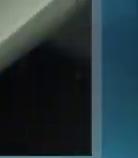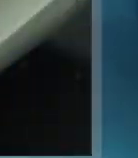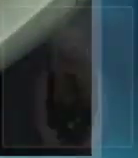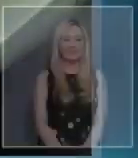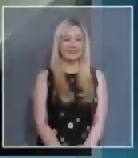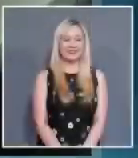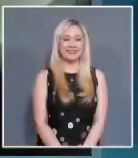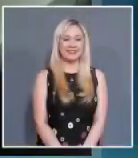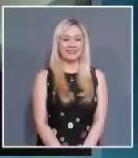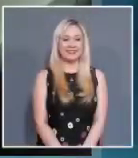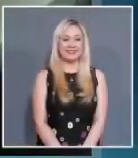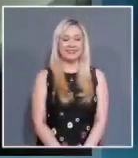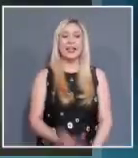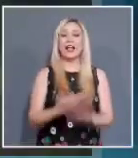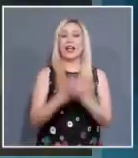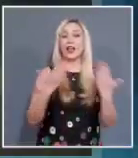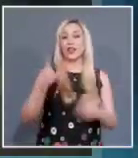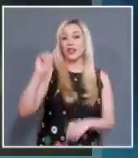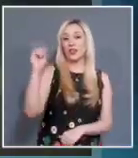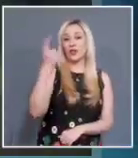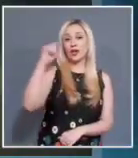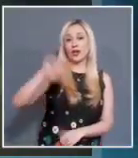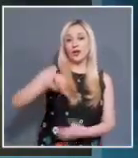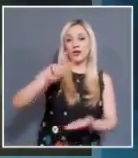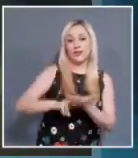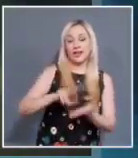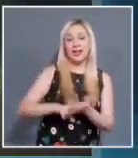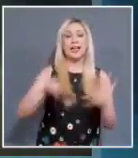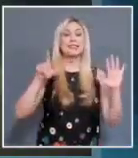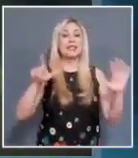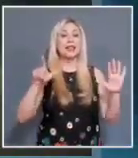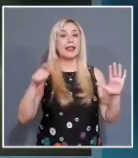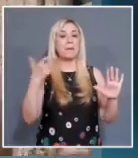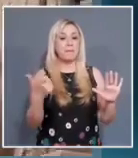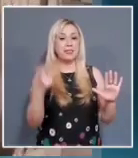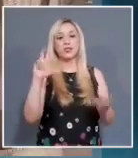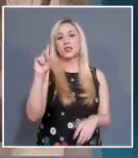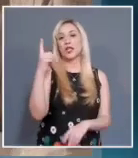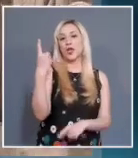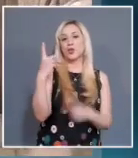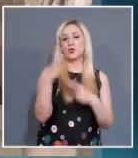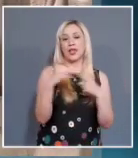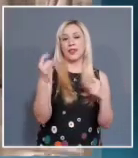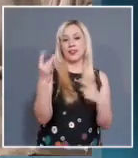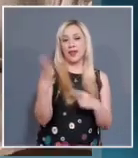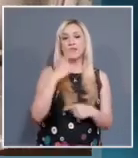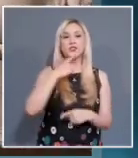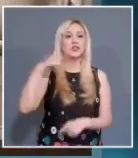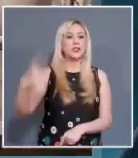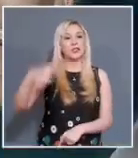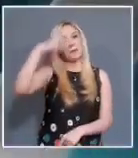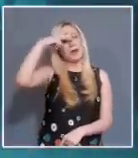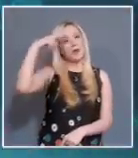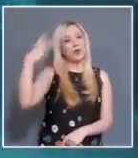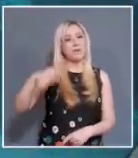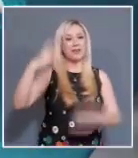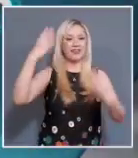El tipo de cambio se ubicó en 17 pesos con 31 centavos por dólar, de acuerdo con información del Banco de